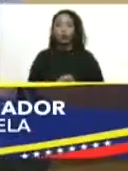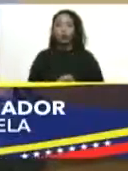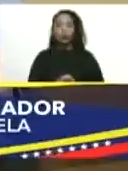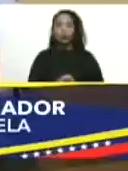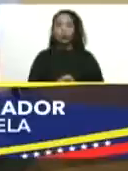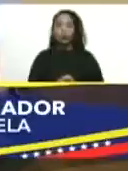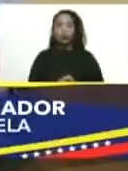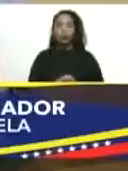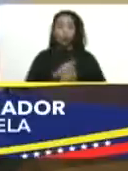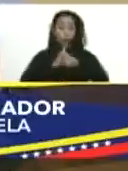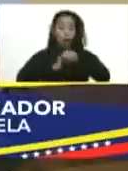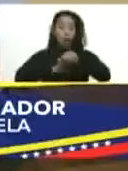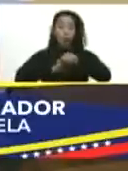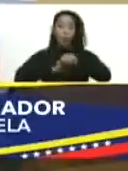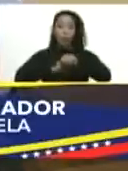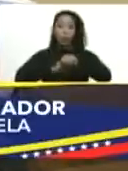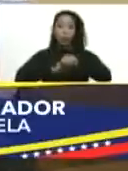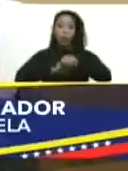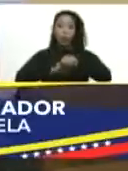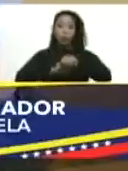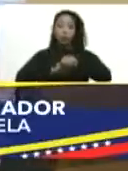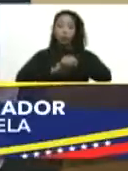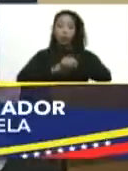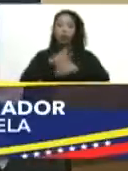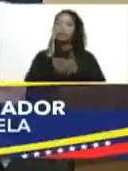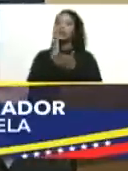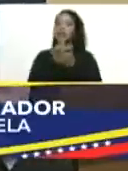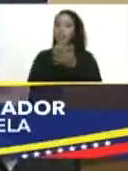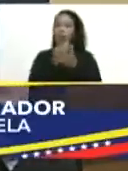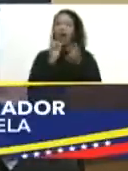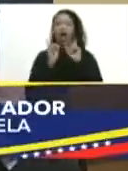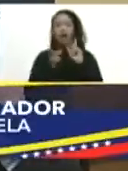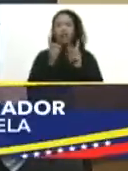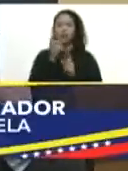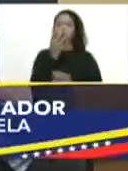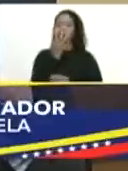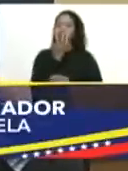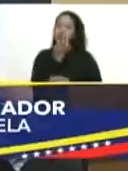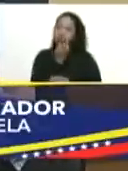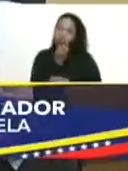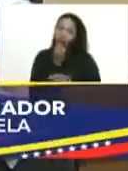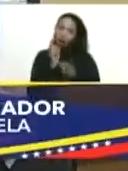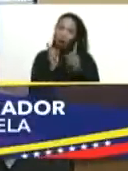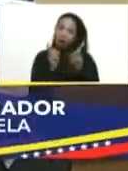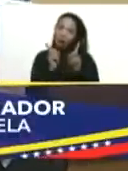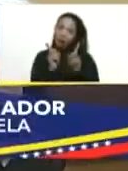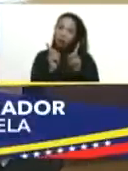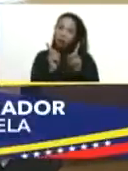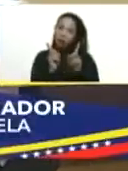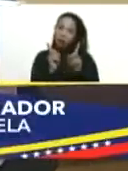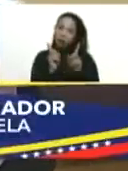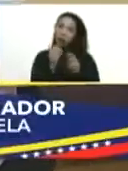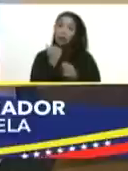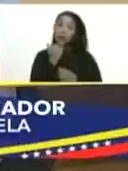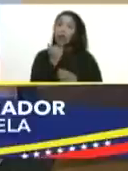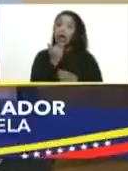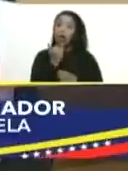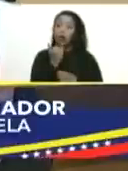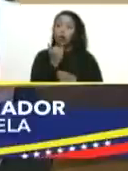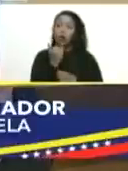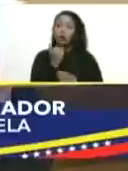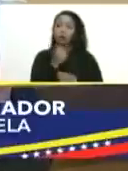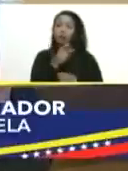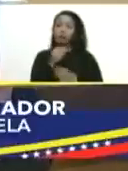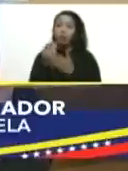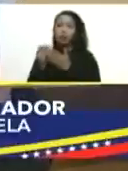El momento de la despedida siempre es un poco triste. Sin embargo, yo estoy también